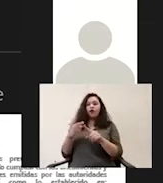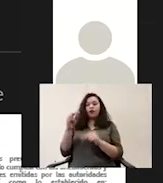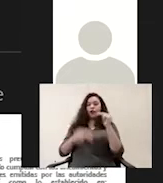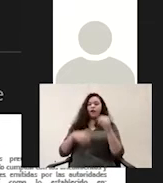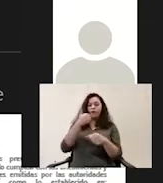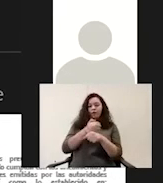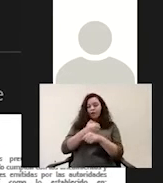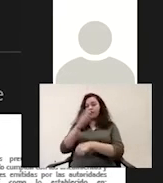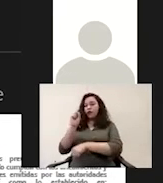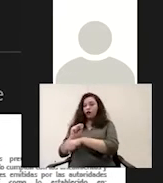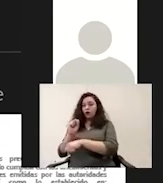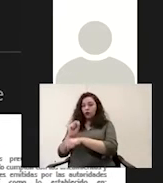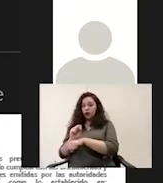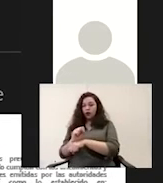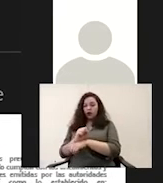primaria y secundaria.